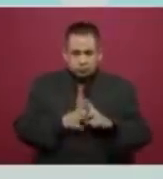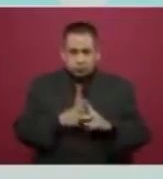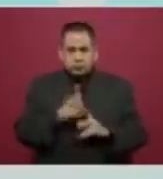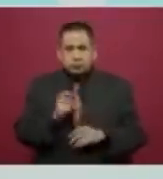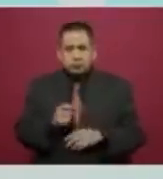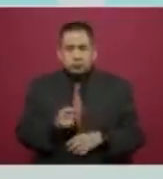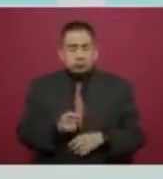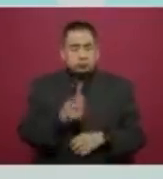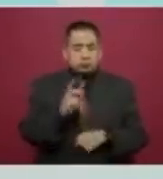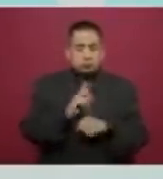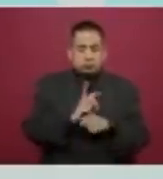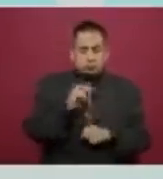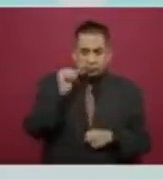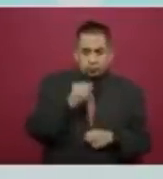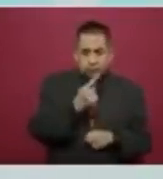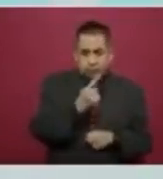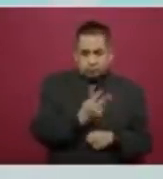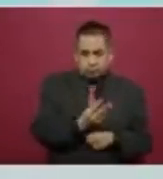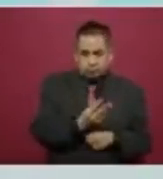1 de abril,